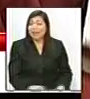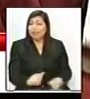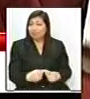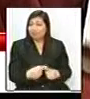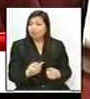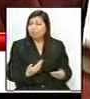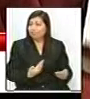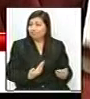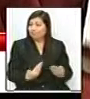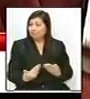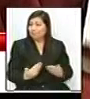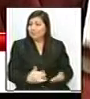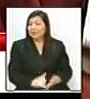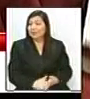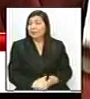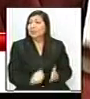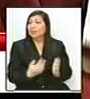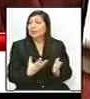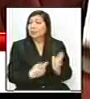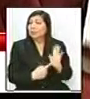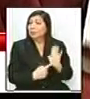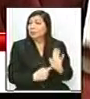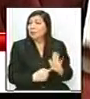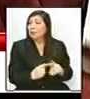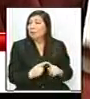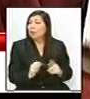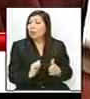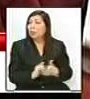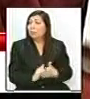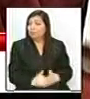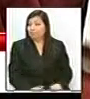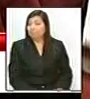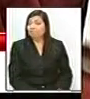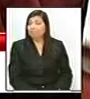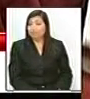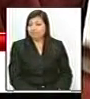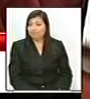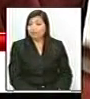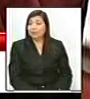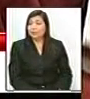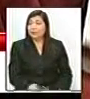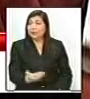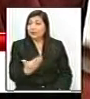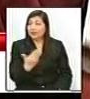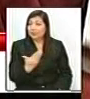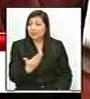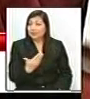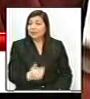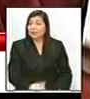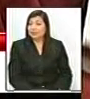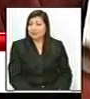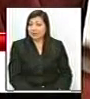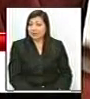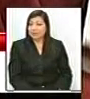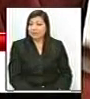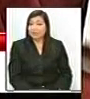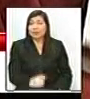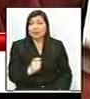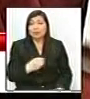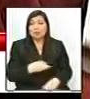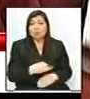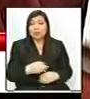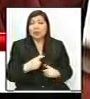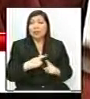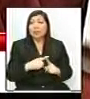varias alternativas que lo hemos demostrado, pero tomémoslo a pecho y llevemos en nuestros hombros esta necesidad de la provincia